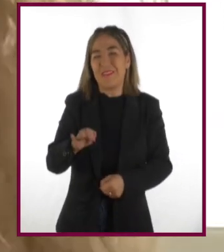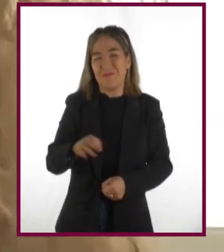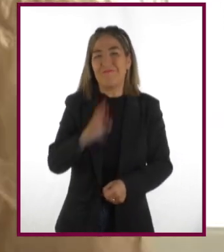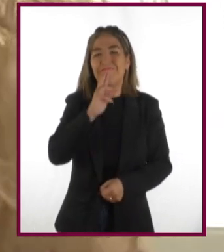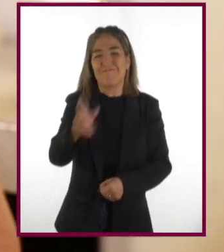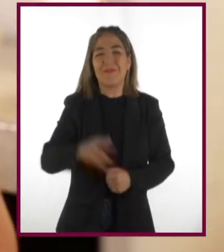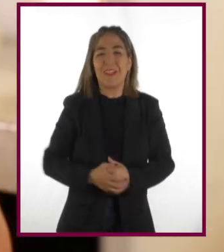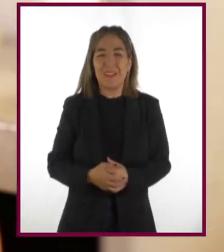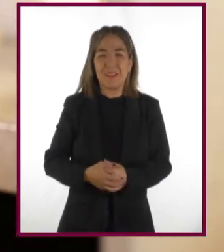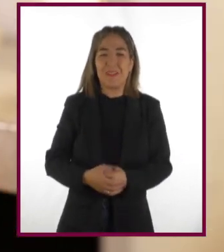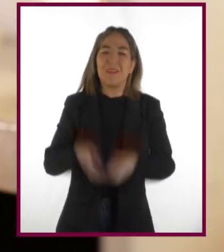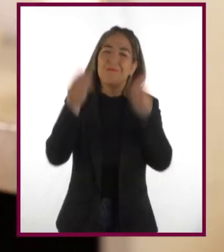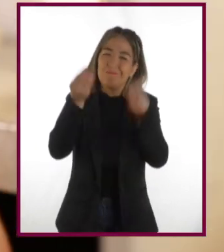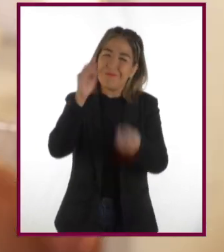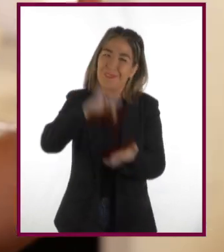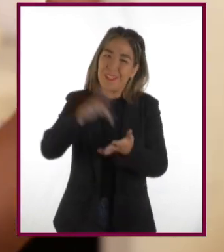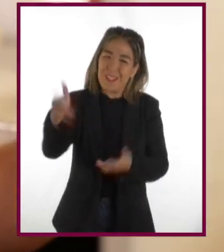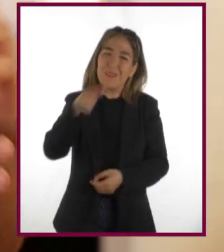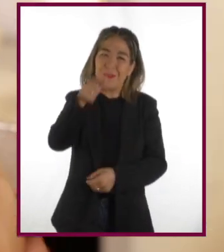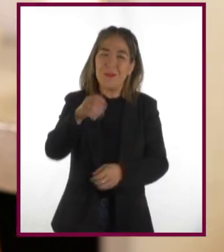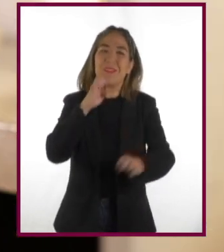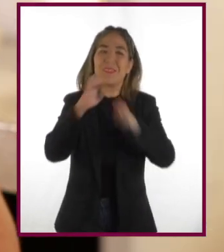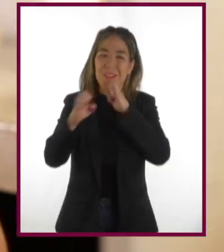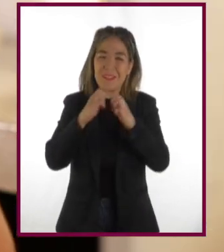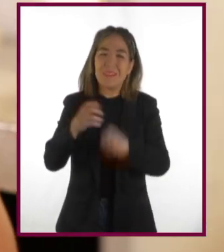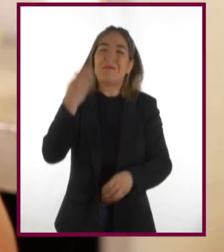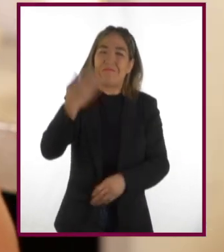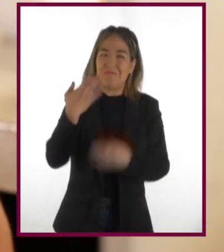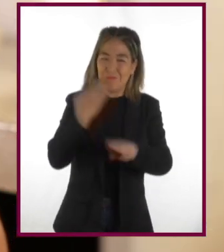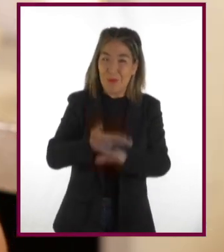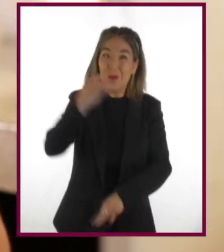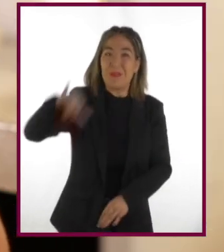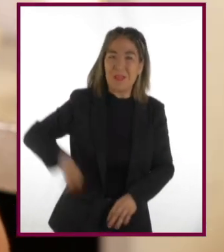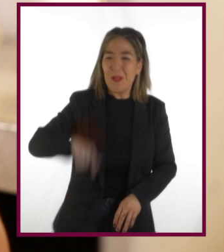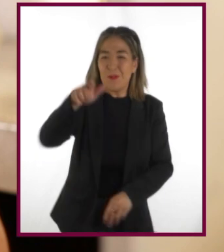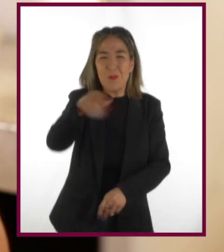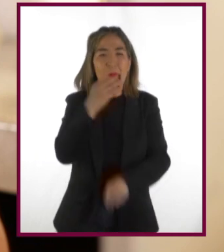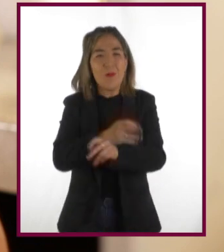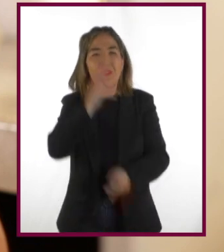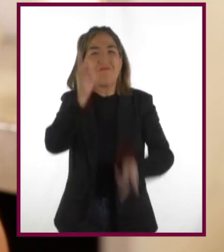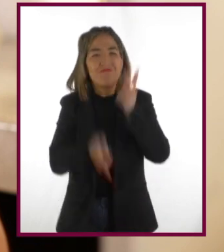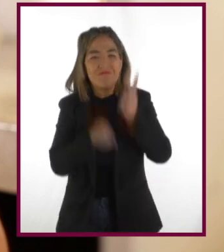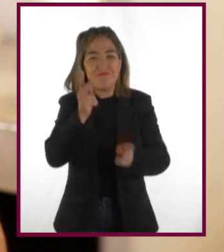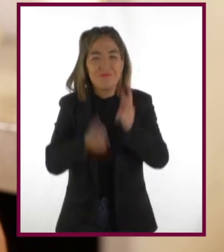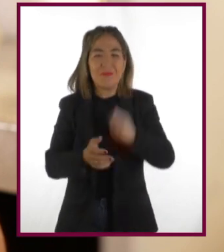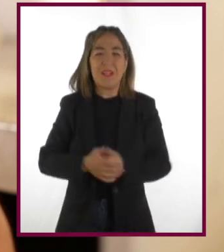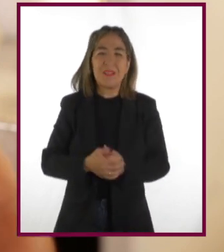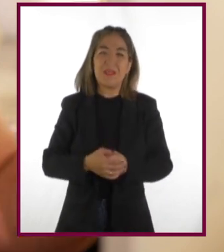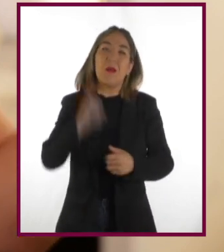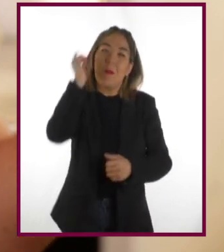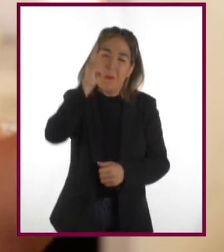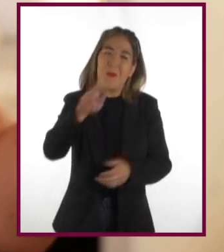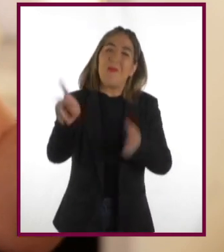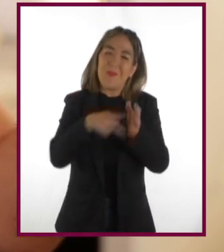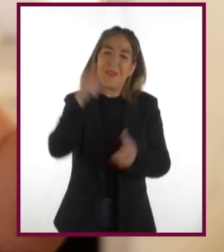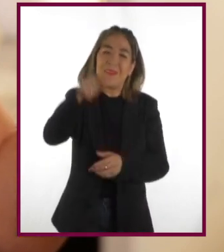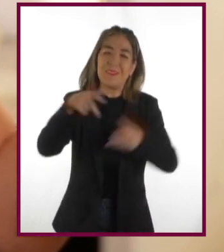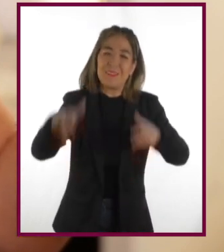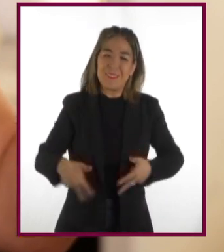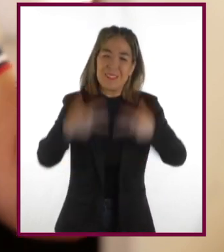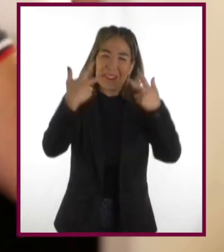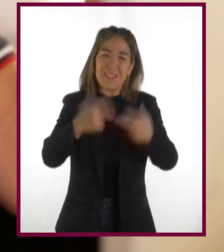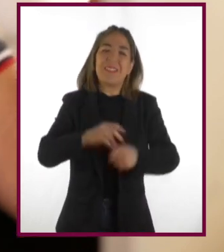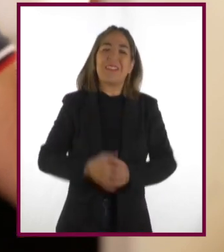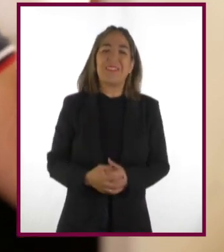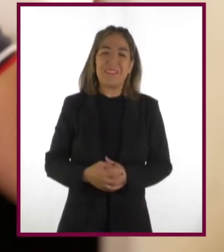serán resueltas. Rosana, te agradezco mucho, tu tiempo es bien interesante lo que nos platicas y bueno, esperamos contar